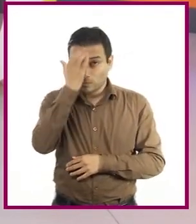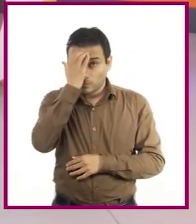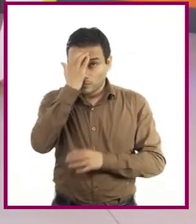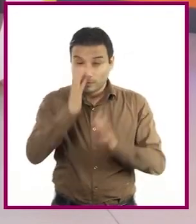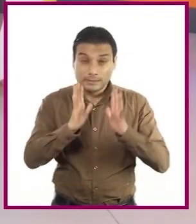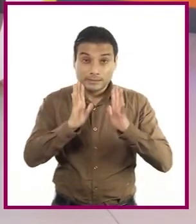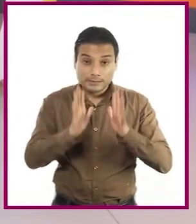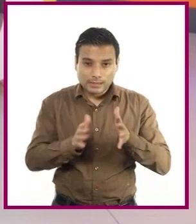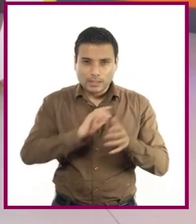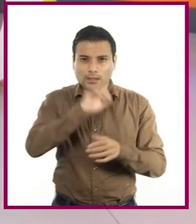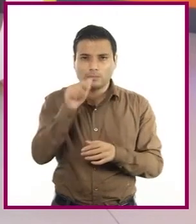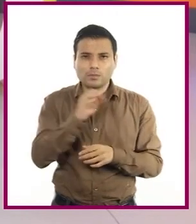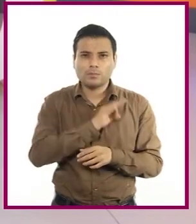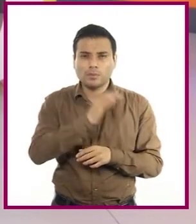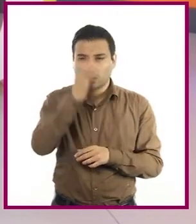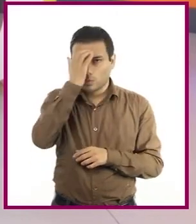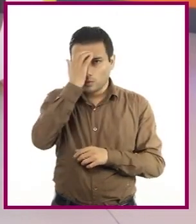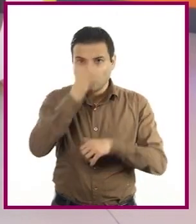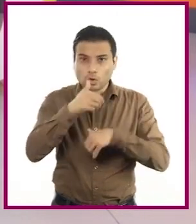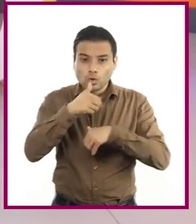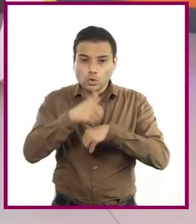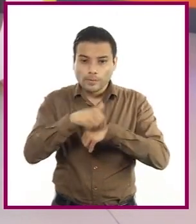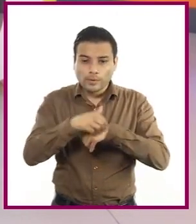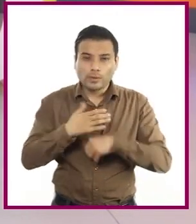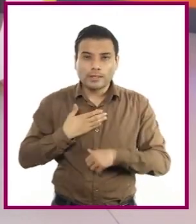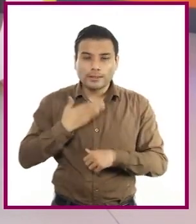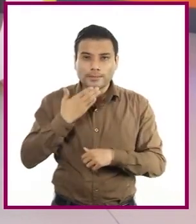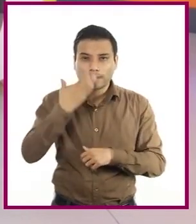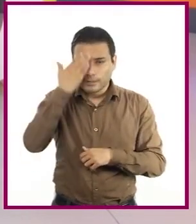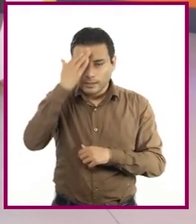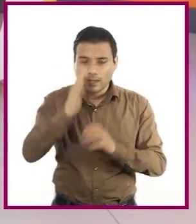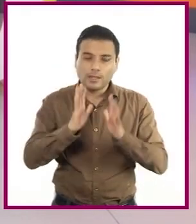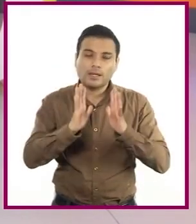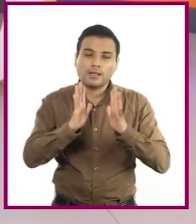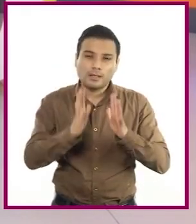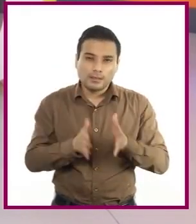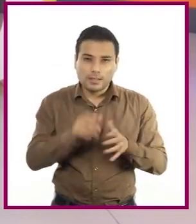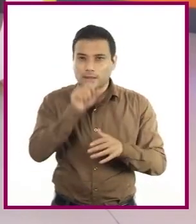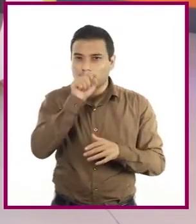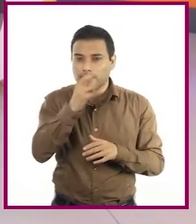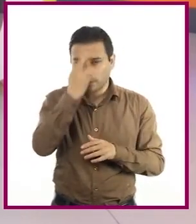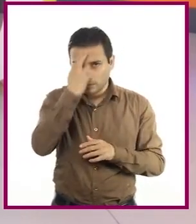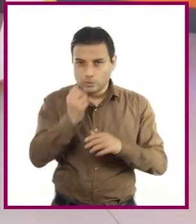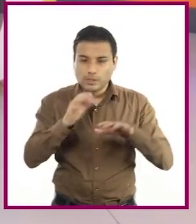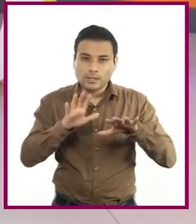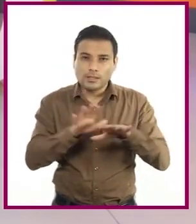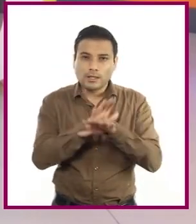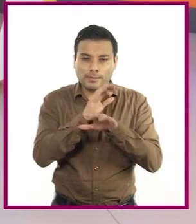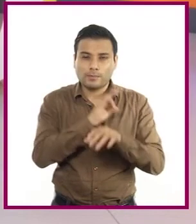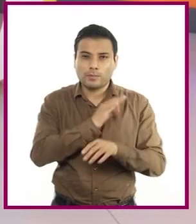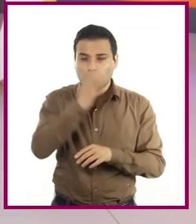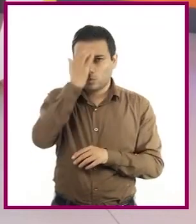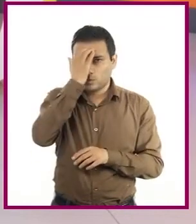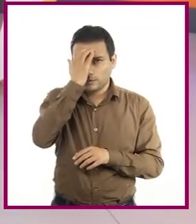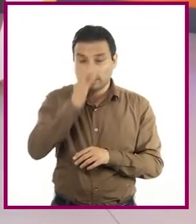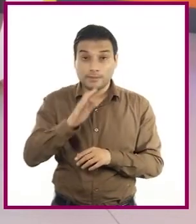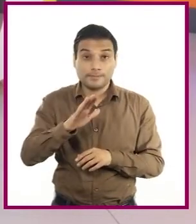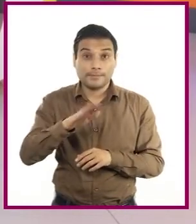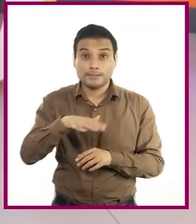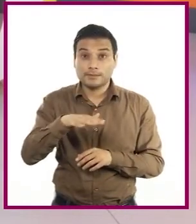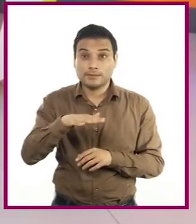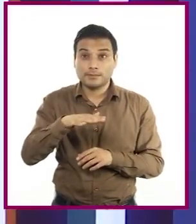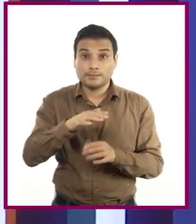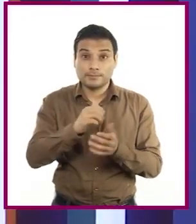la expresión algebraica que lo representa, así como la razón de cambio o pendiente. Maestra,